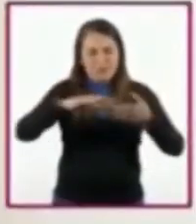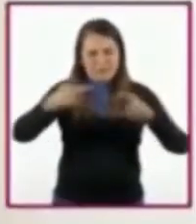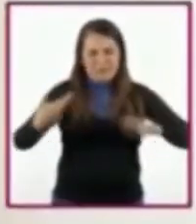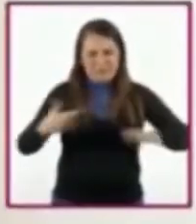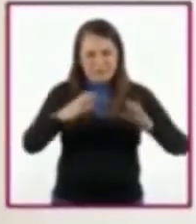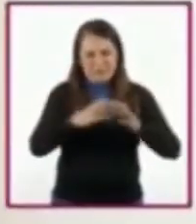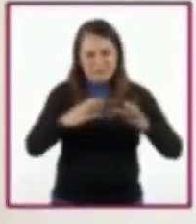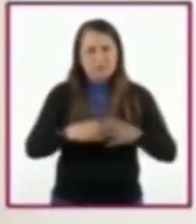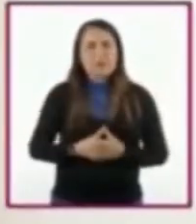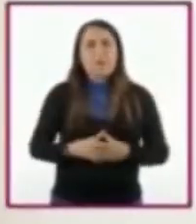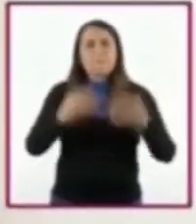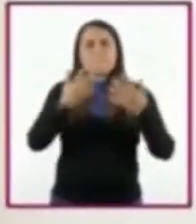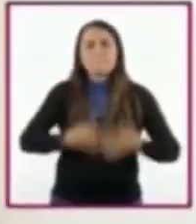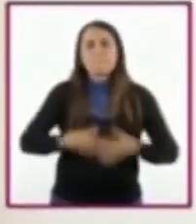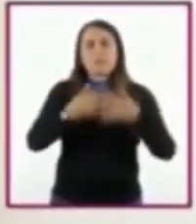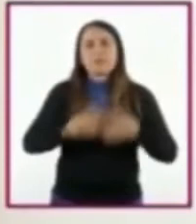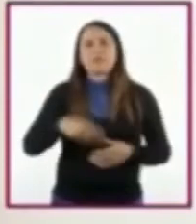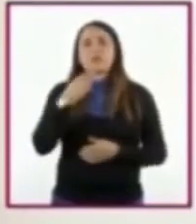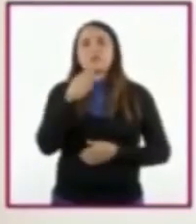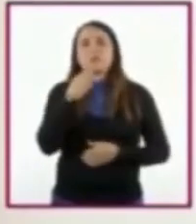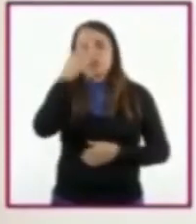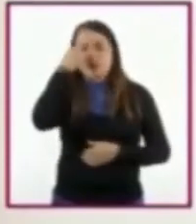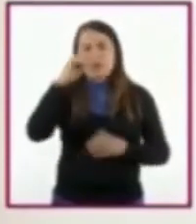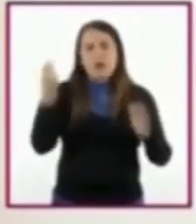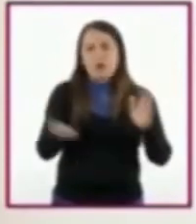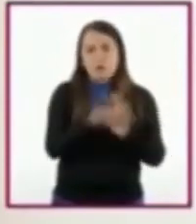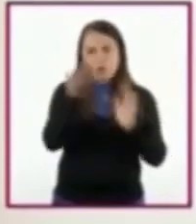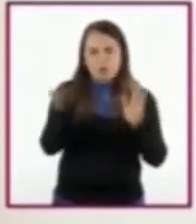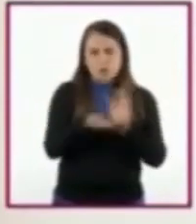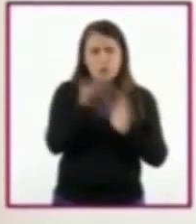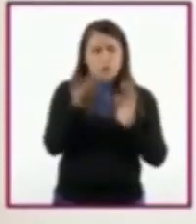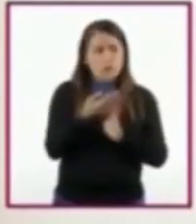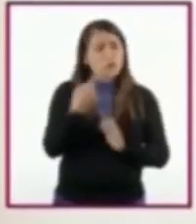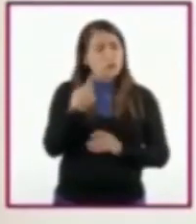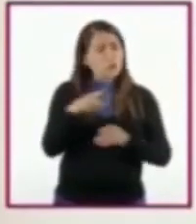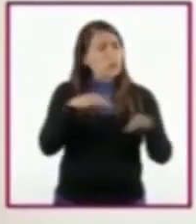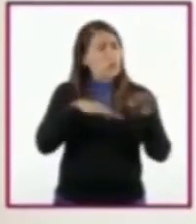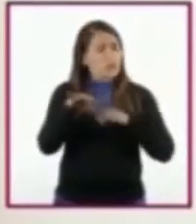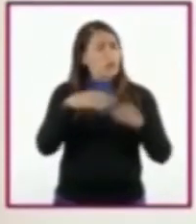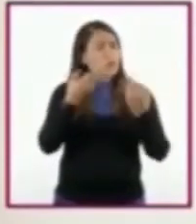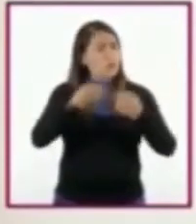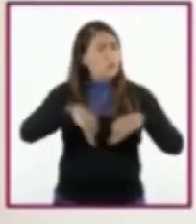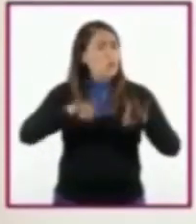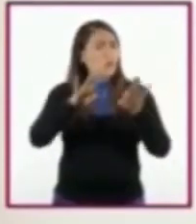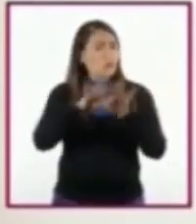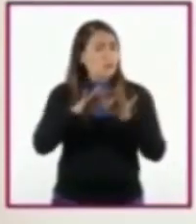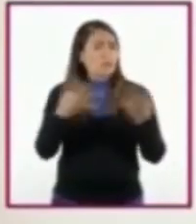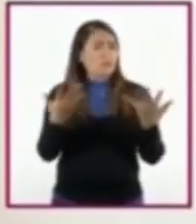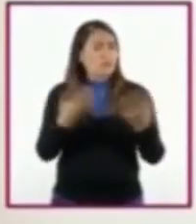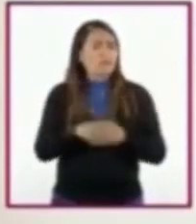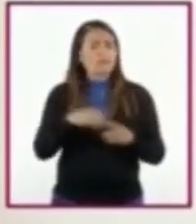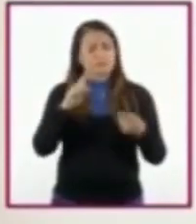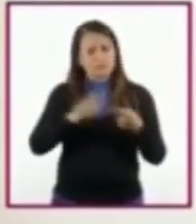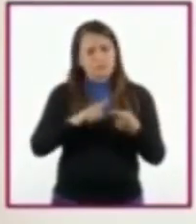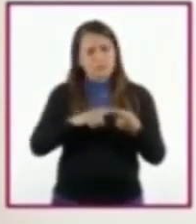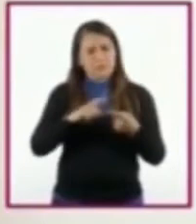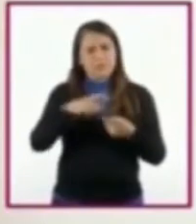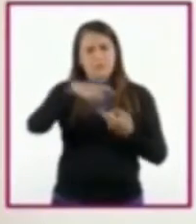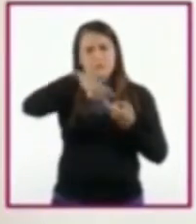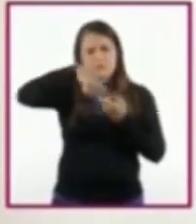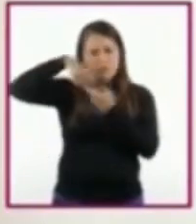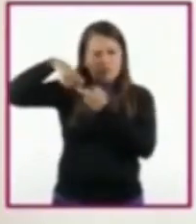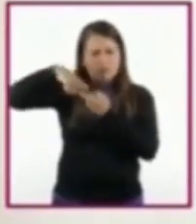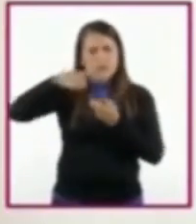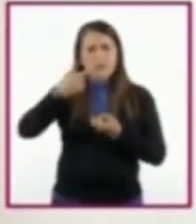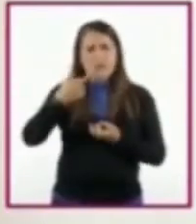Las máquinas que se utilizan en la construcción realizan un trabajo muy importante. Entre ellas podemos mencionar a las grúas, camiones